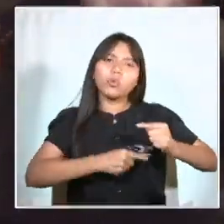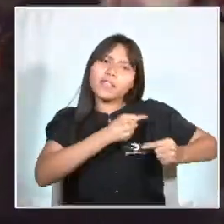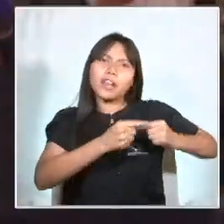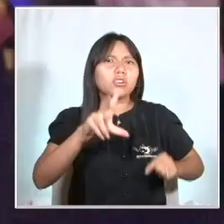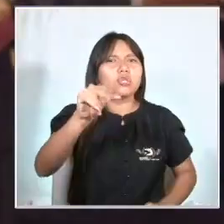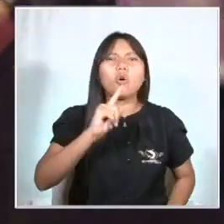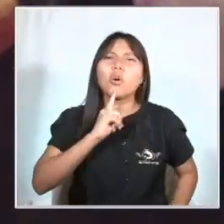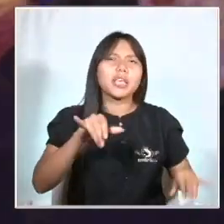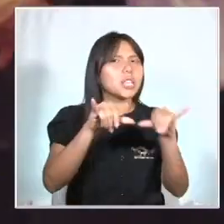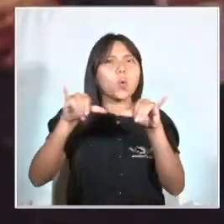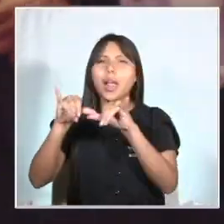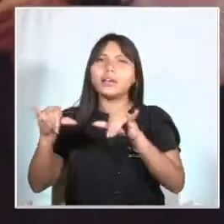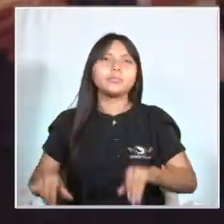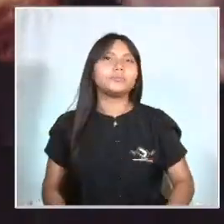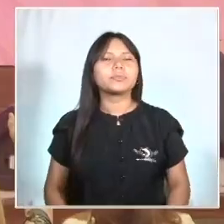igual.